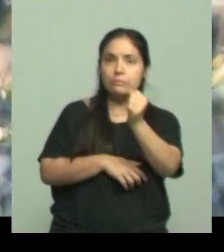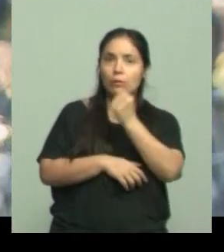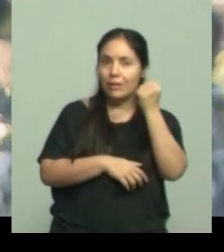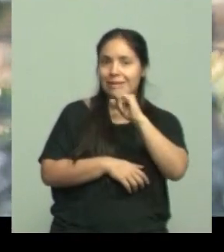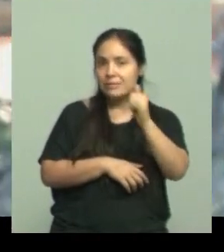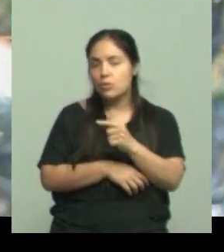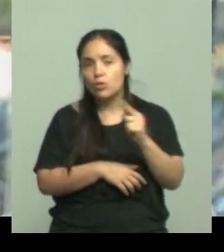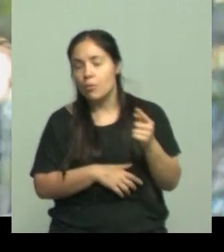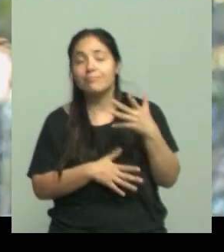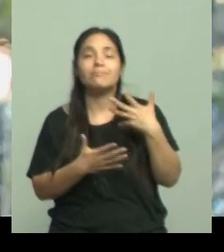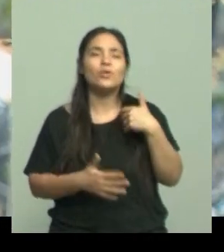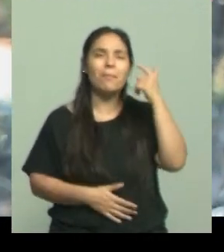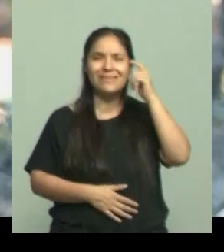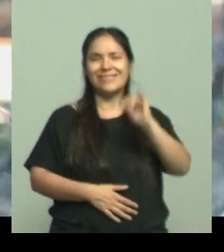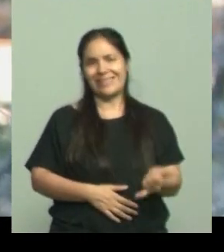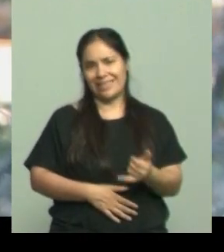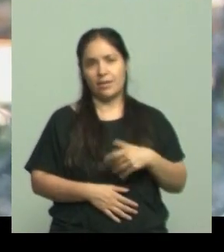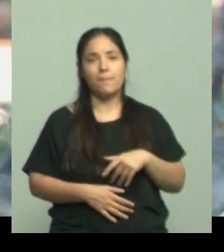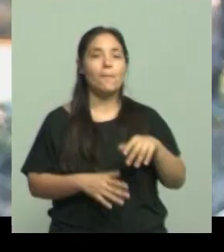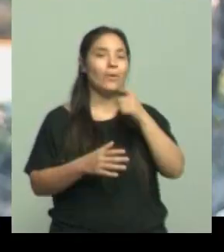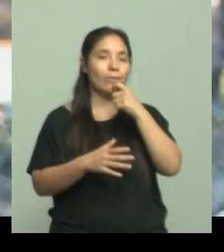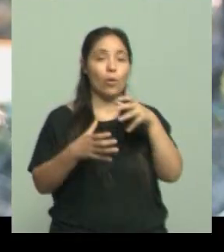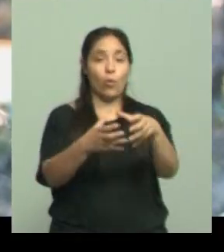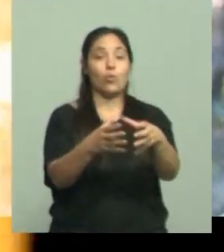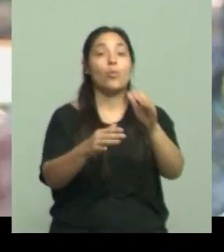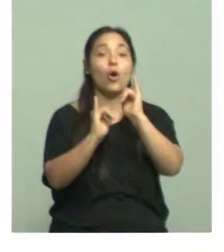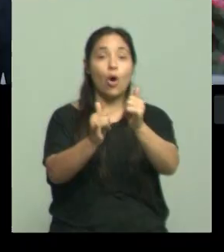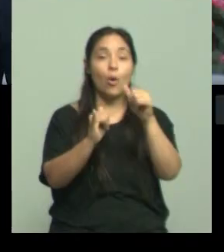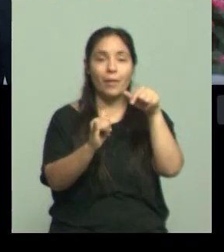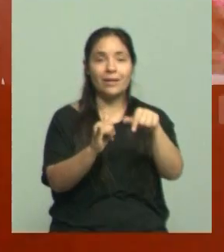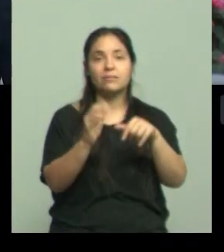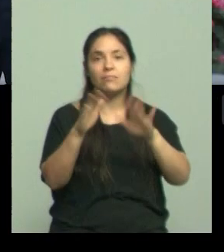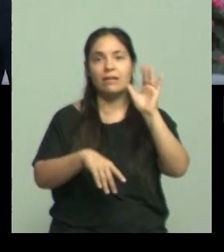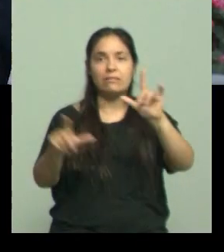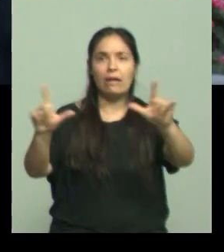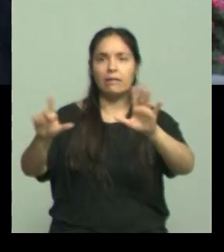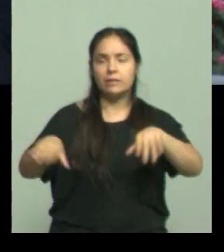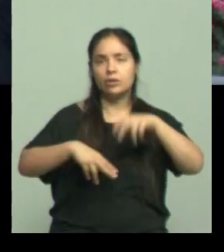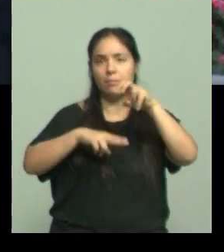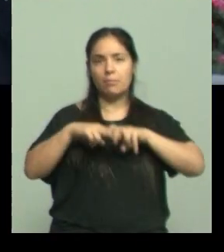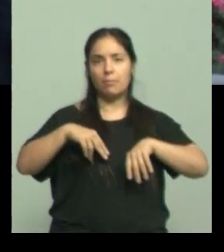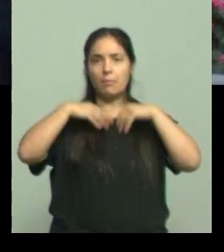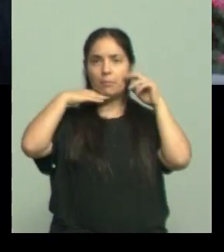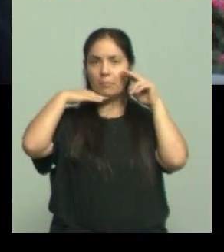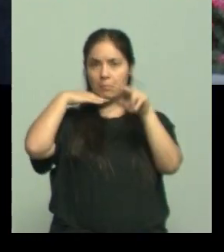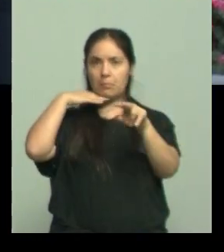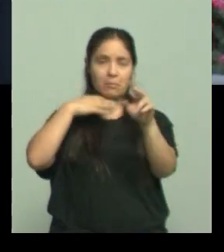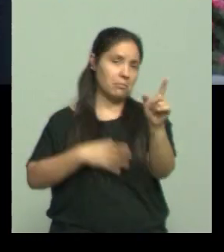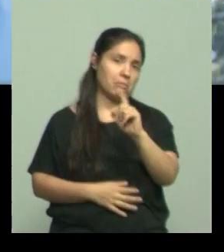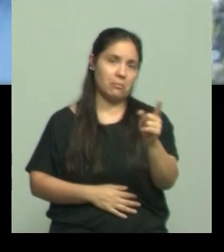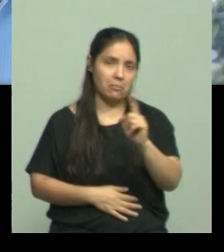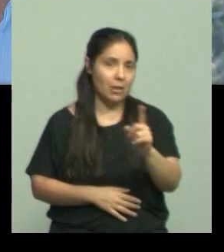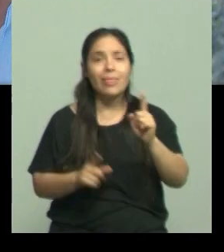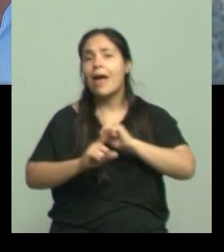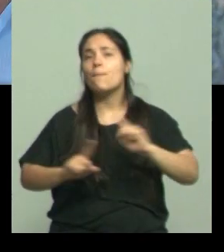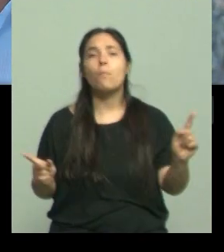formas. Por ejemplo, creo que las franjas juveniles hoy no están pendientes a lo mejor de la televisión, no se sientan a ver un programa